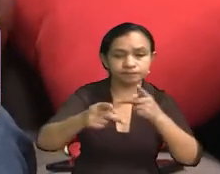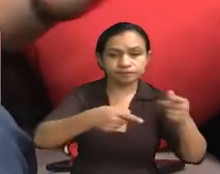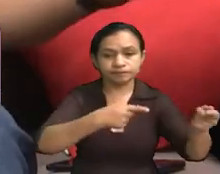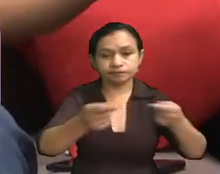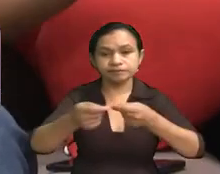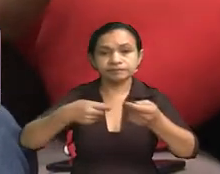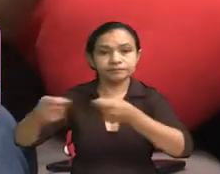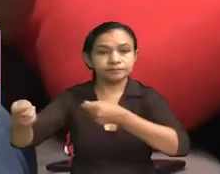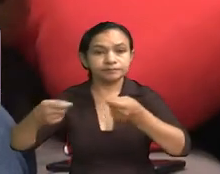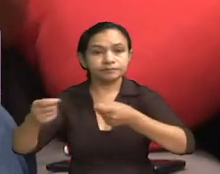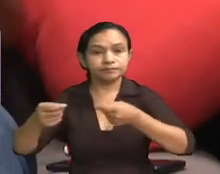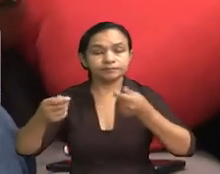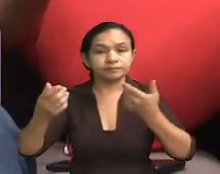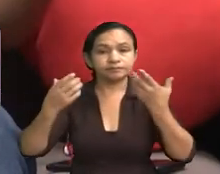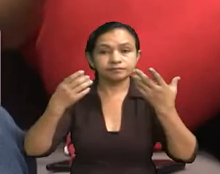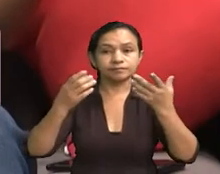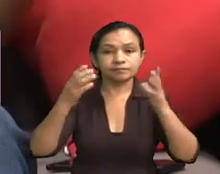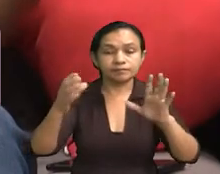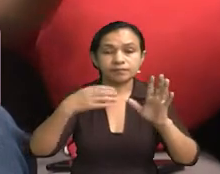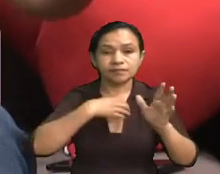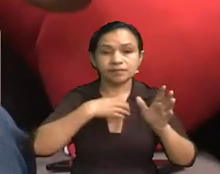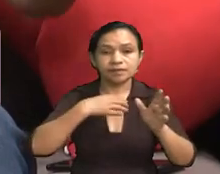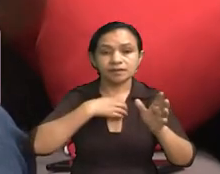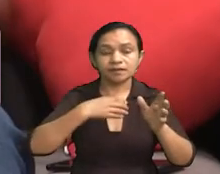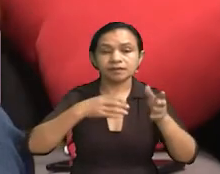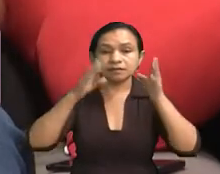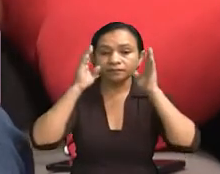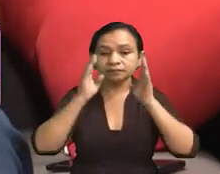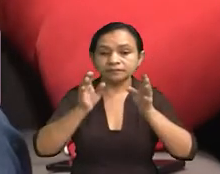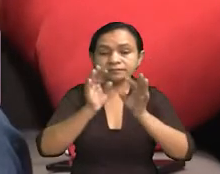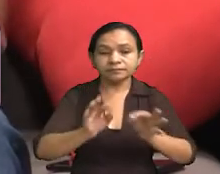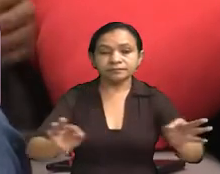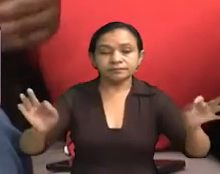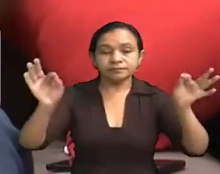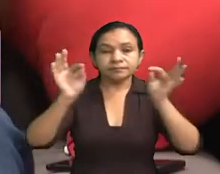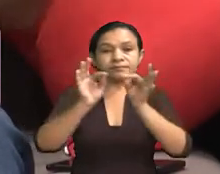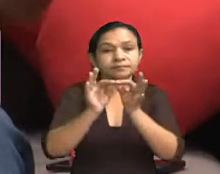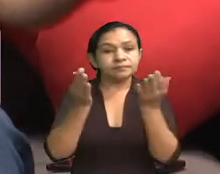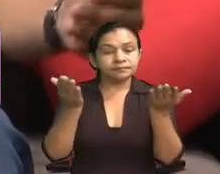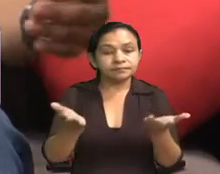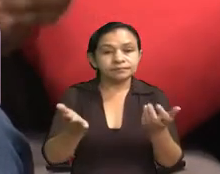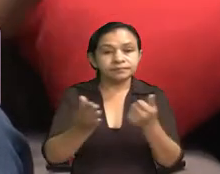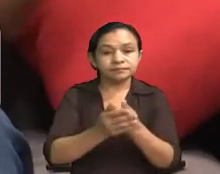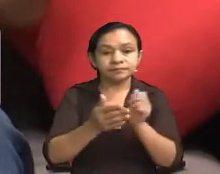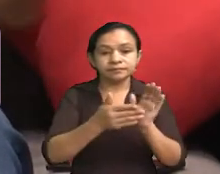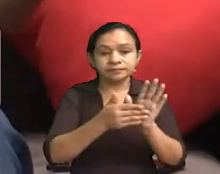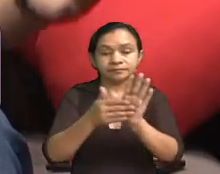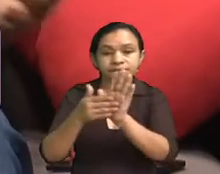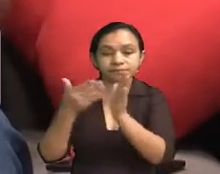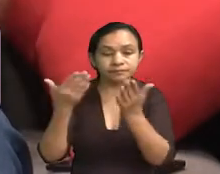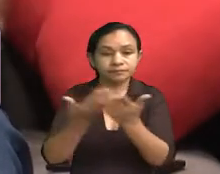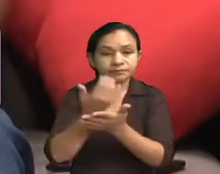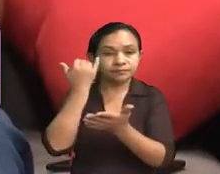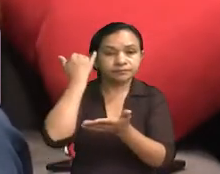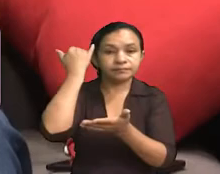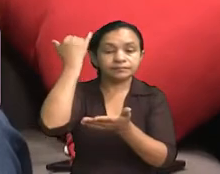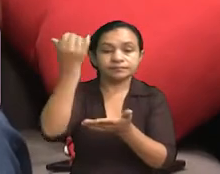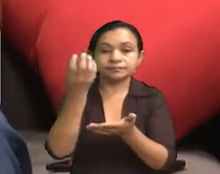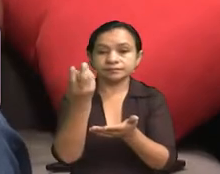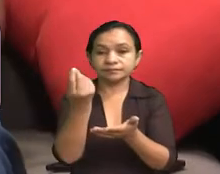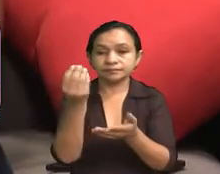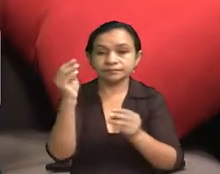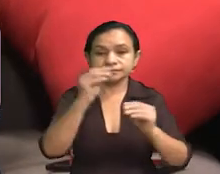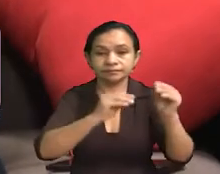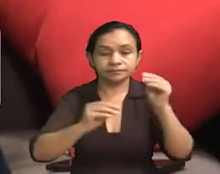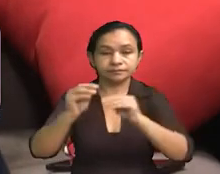empresarios y también los emprendedores, es decir, soportaron una tensión bastante importante, pero también demostraron innovación, dinamismo en la economía. El